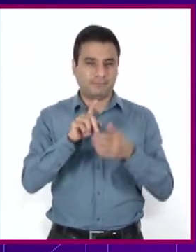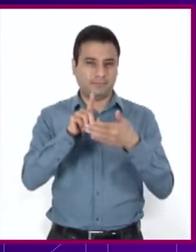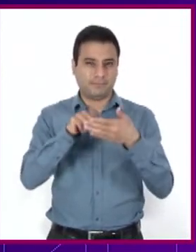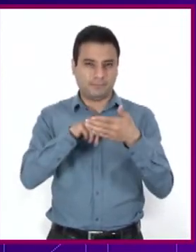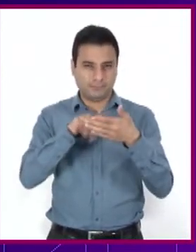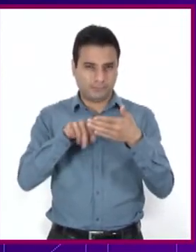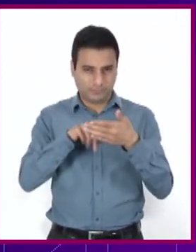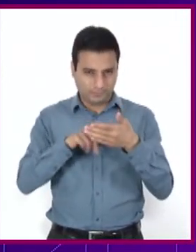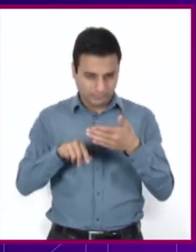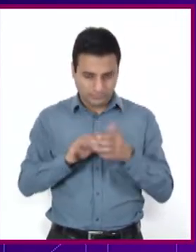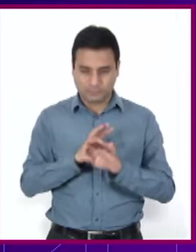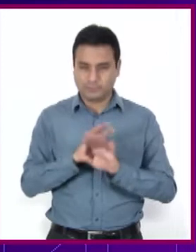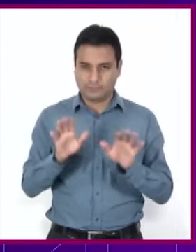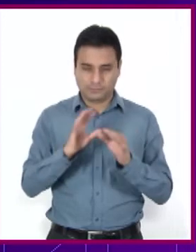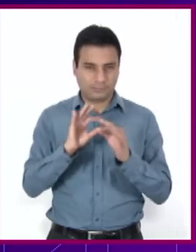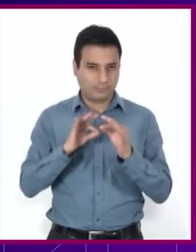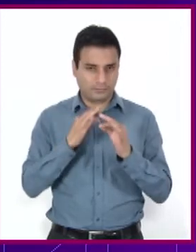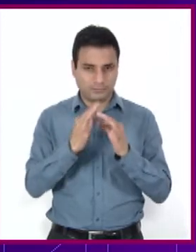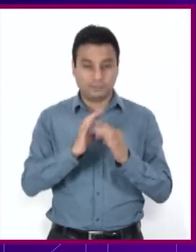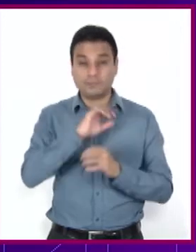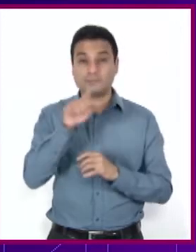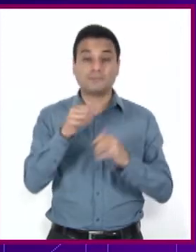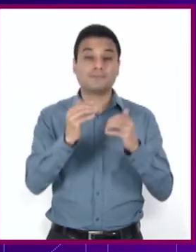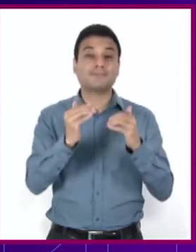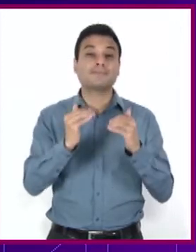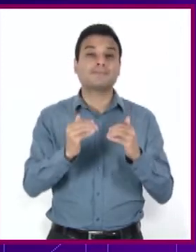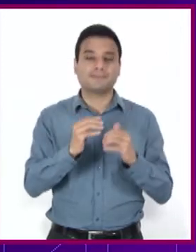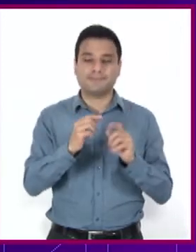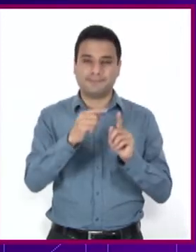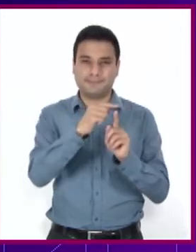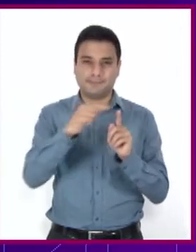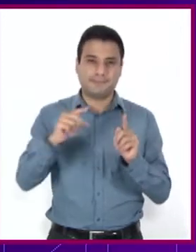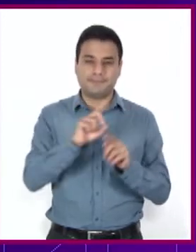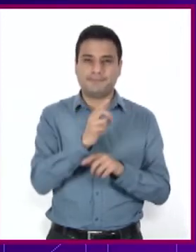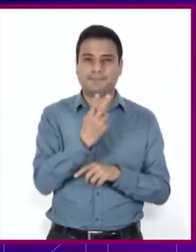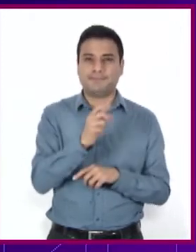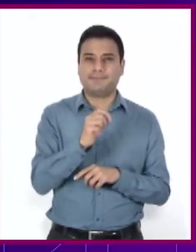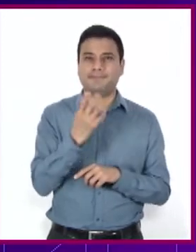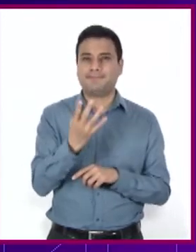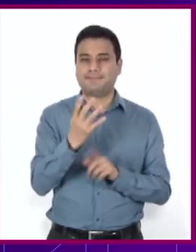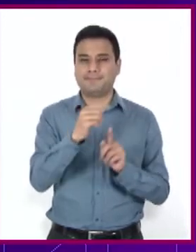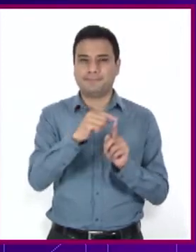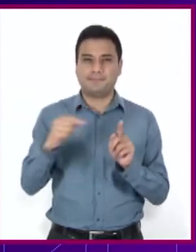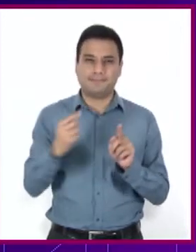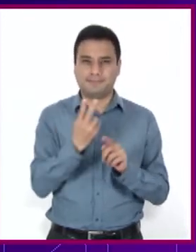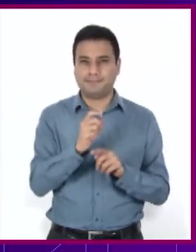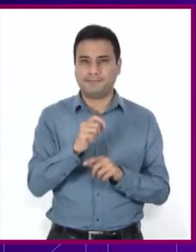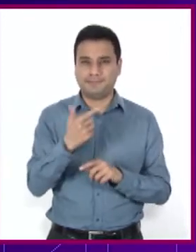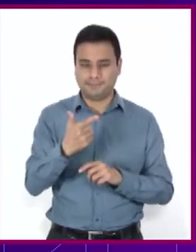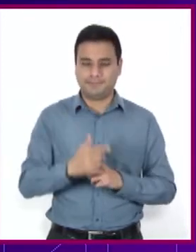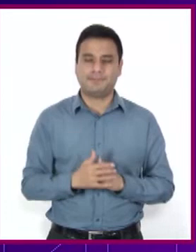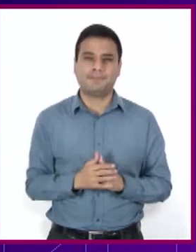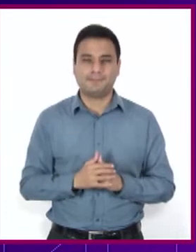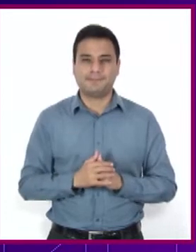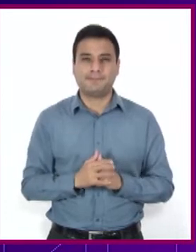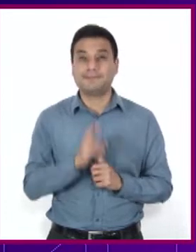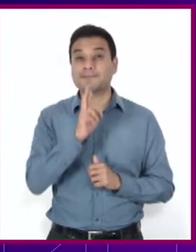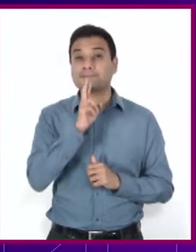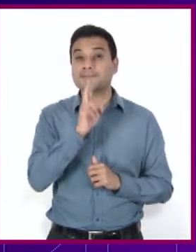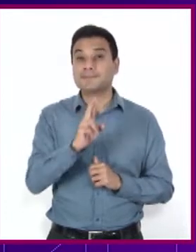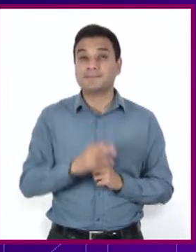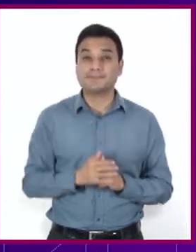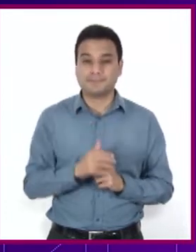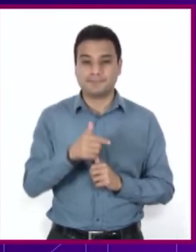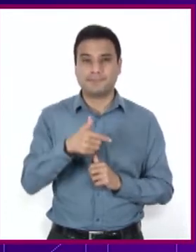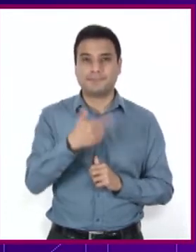con gramos en el denominador, y resolvemos la división de 32.4 entre 2.7, obteniendo